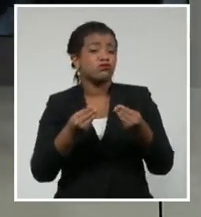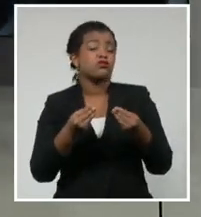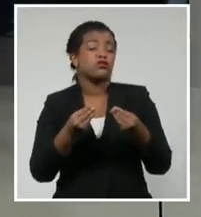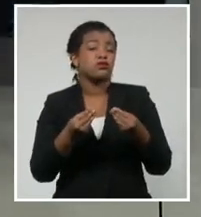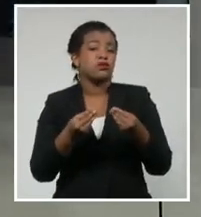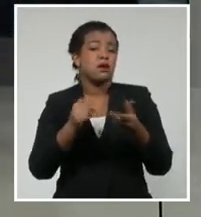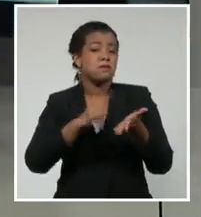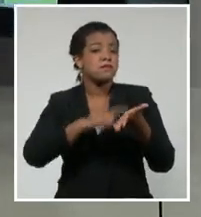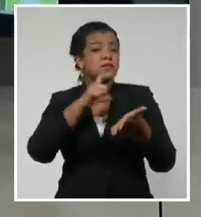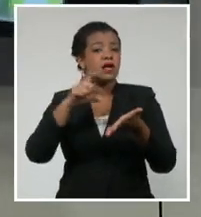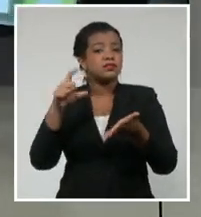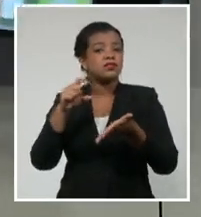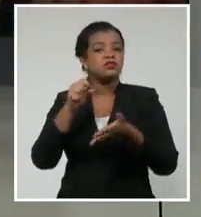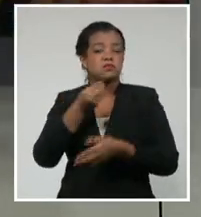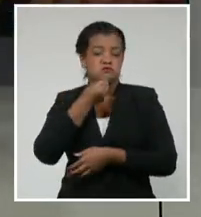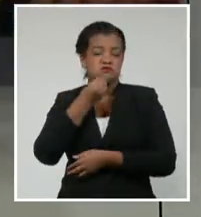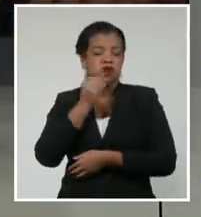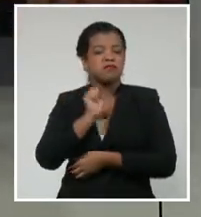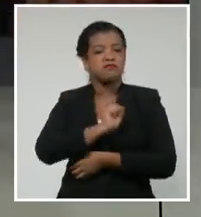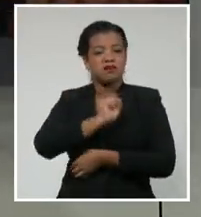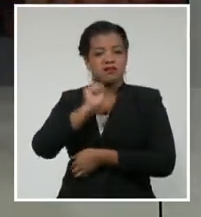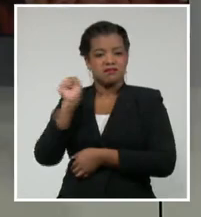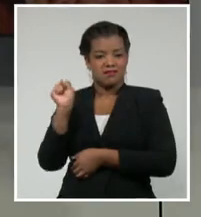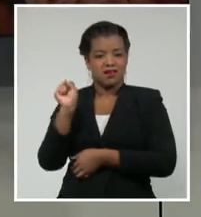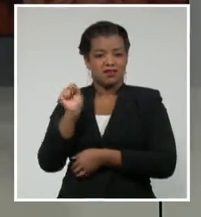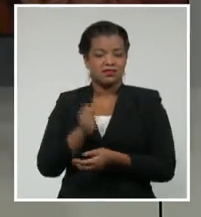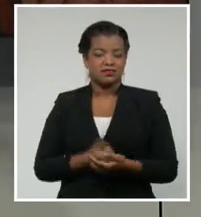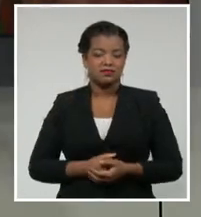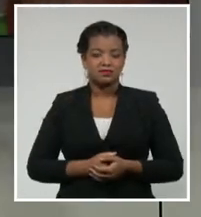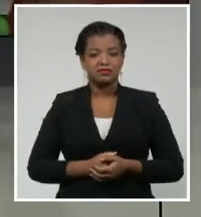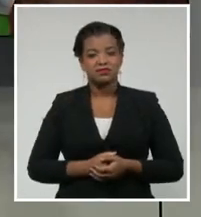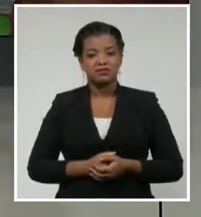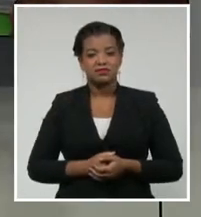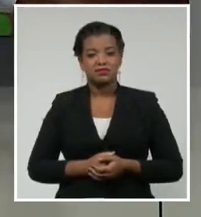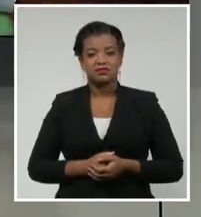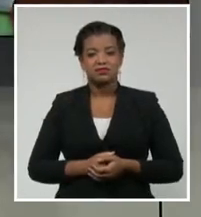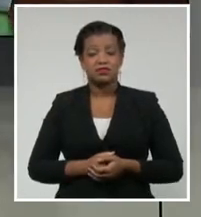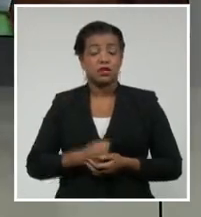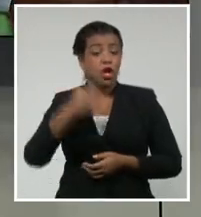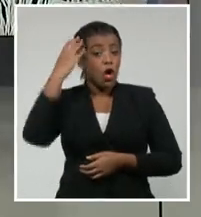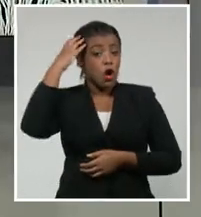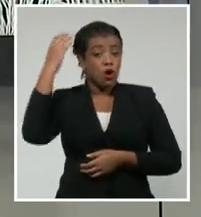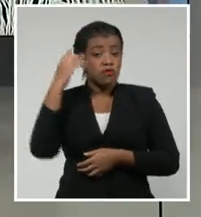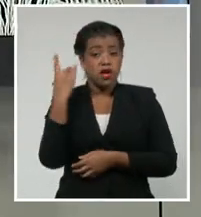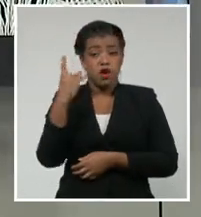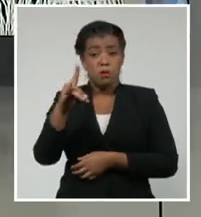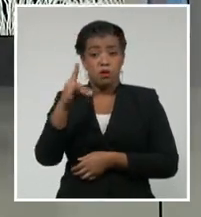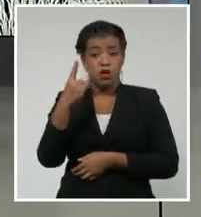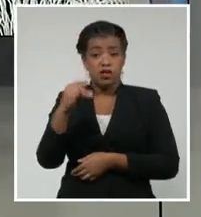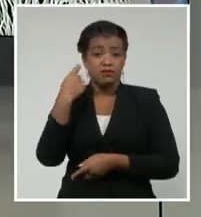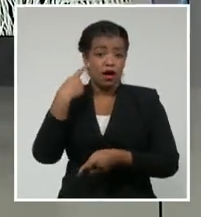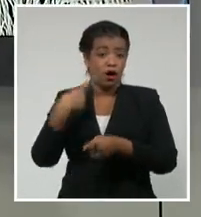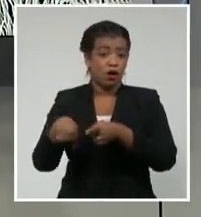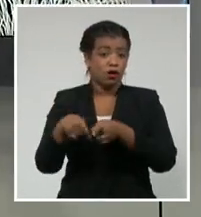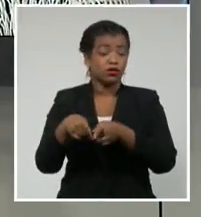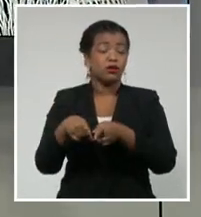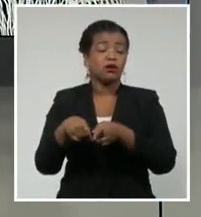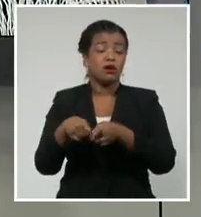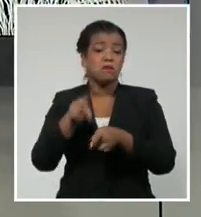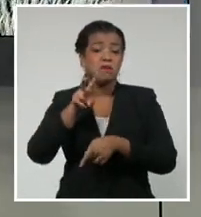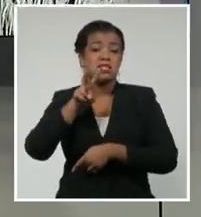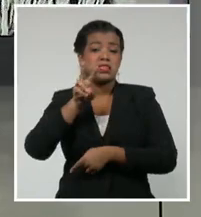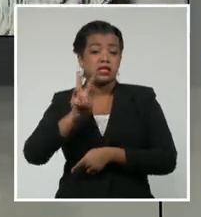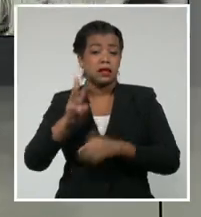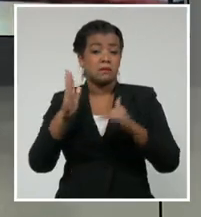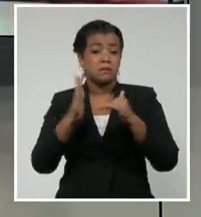lograran revertir cualquier escenario desfavorable a ellos el gobierno de facto desplegó a unos 23 mil policías y